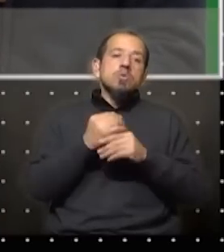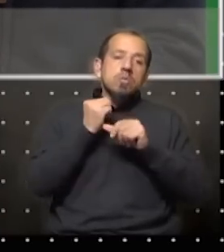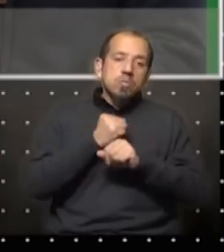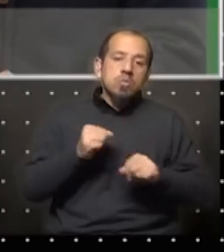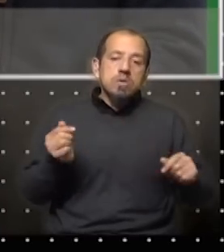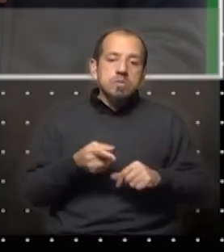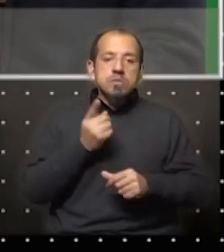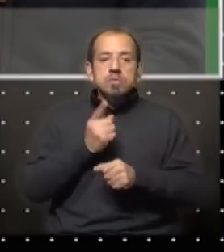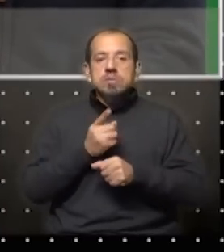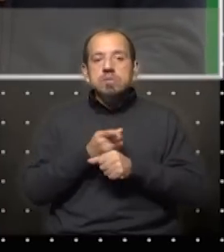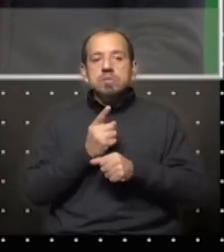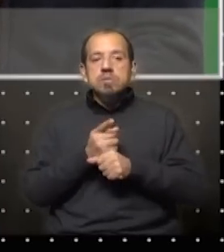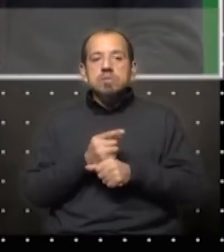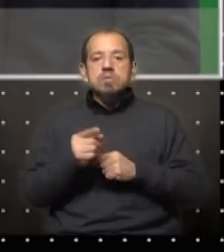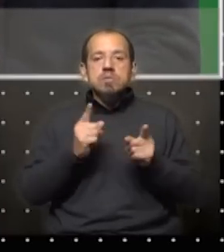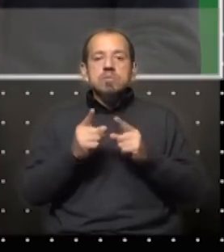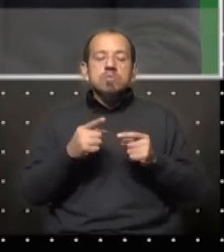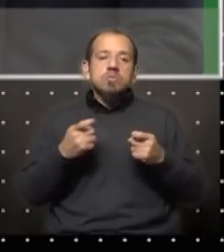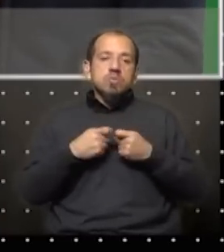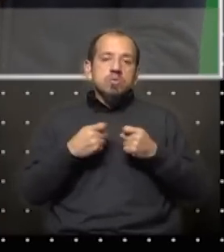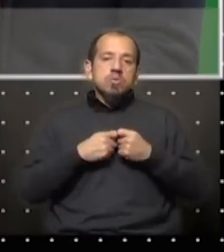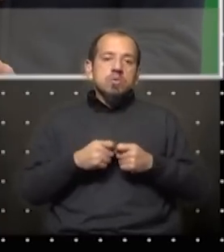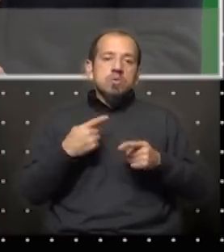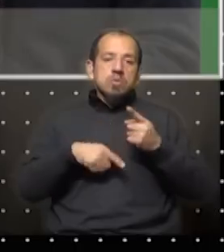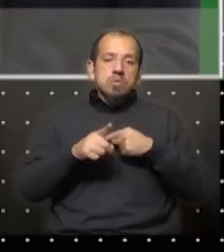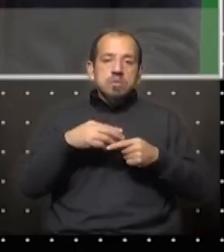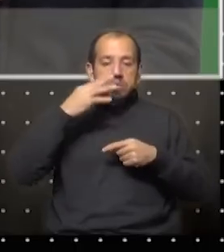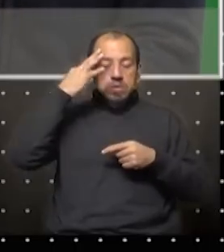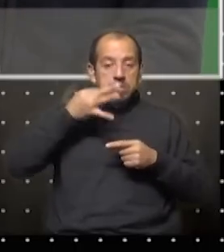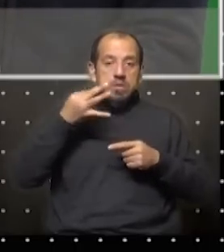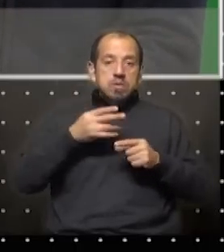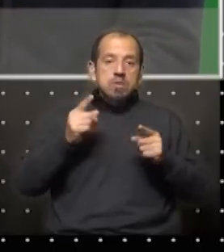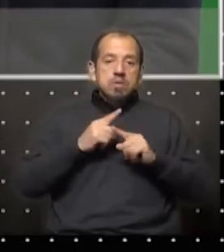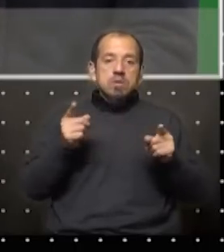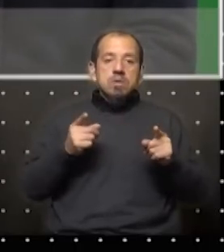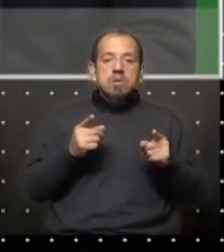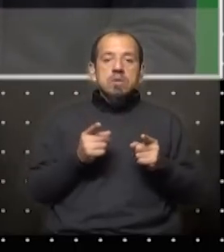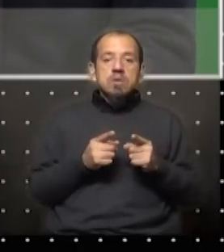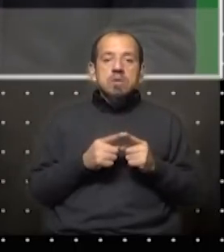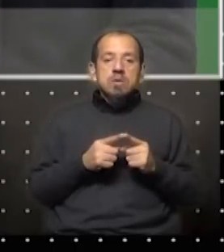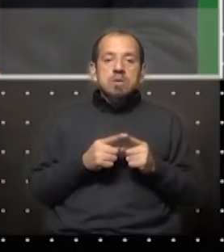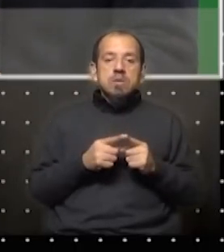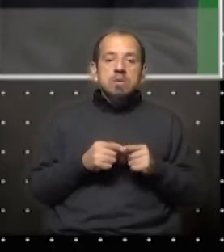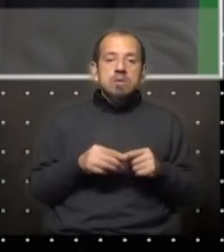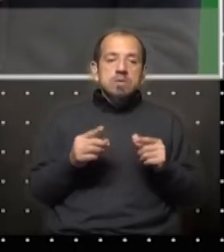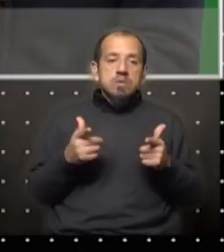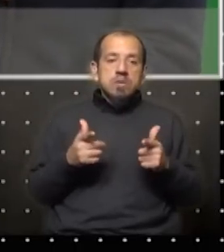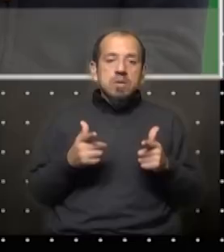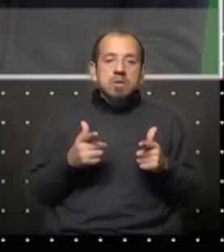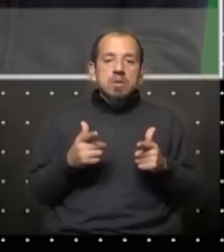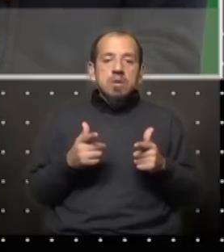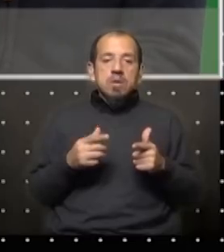las obligaciones que tendrían que tener algún socio asociado pero en realidad no vamos a poder incidir la misma y además no existe mecanismo para